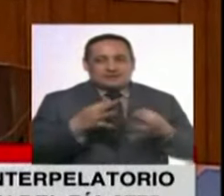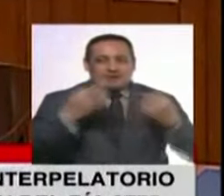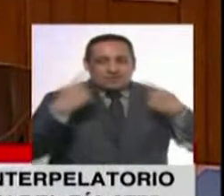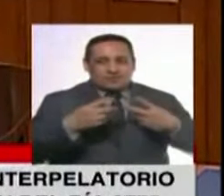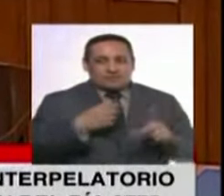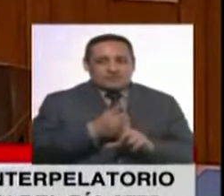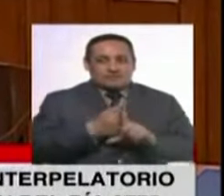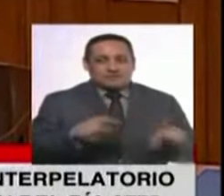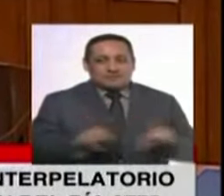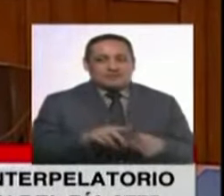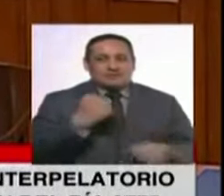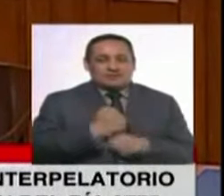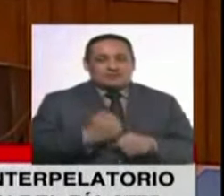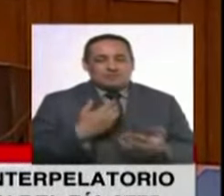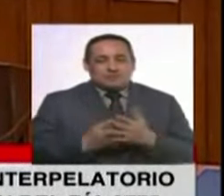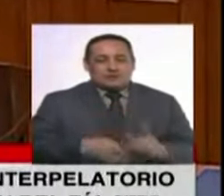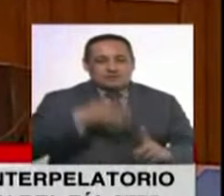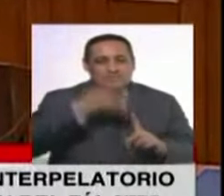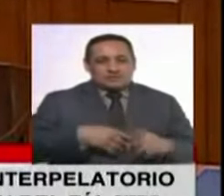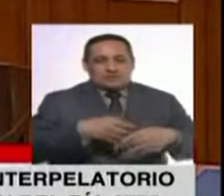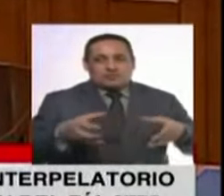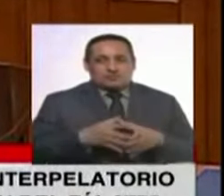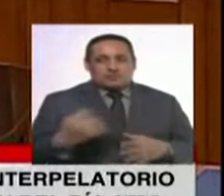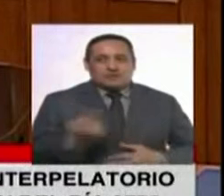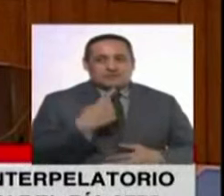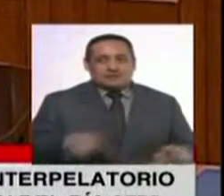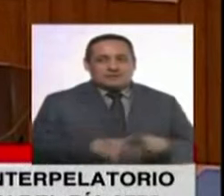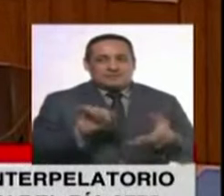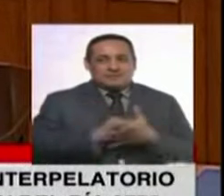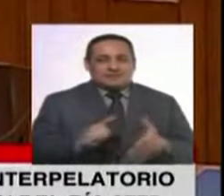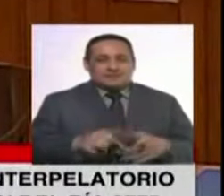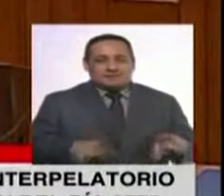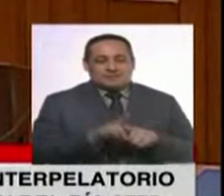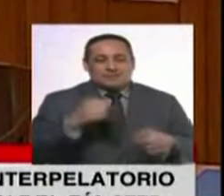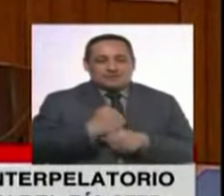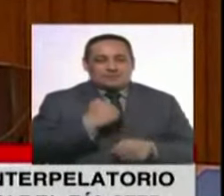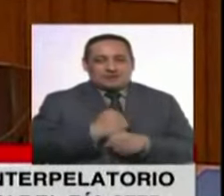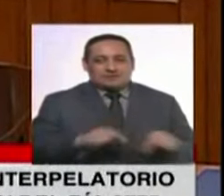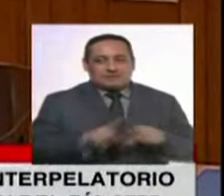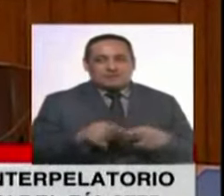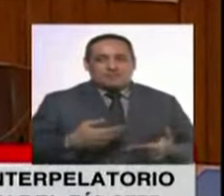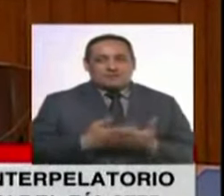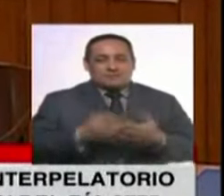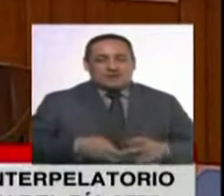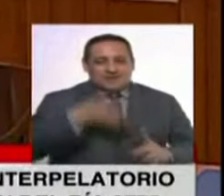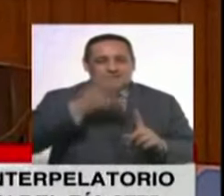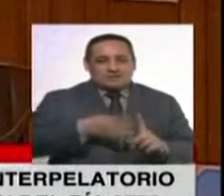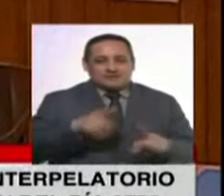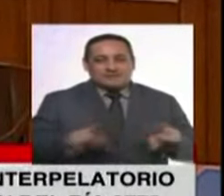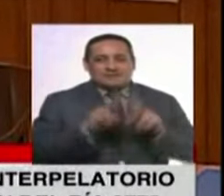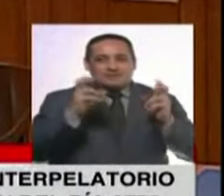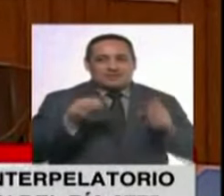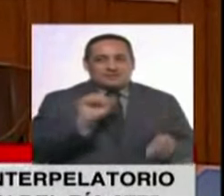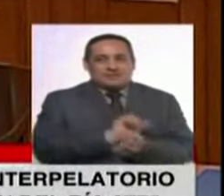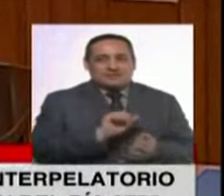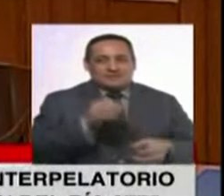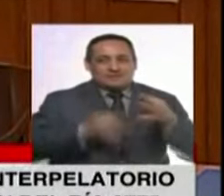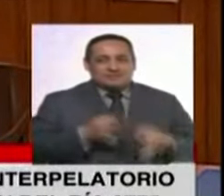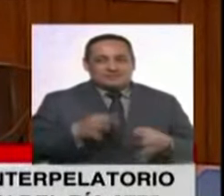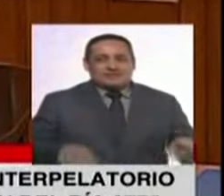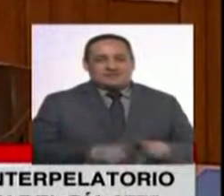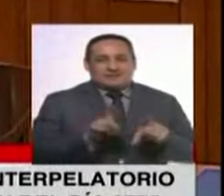se efectúa la verificación en la plataforma Nacional de interoperabilidad para verificar los antecedentes penales judiciales